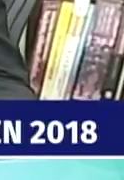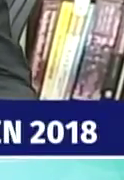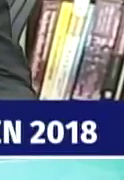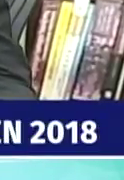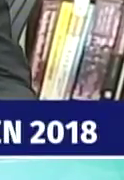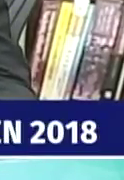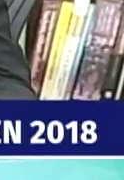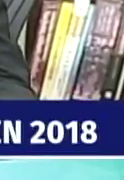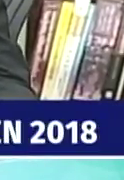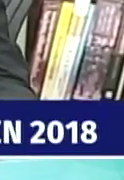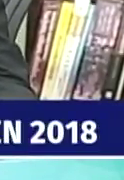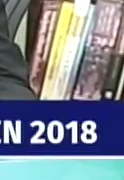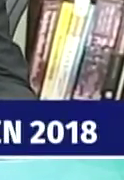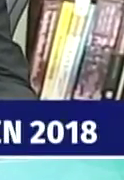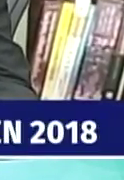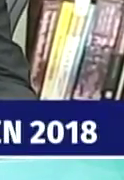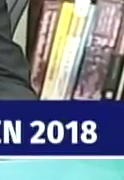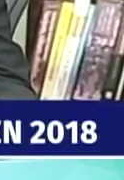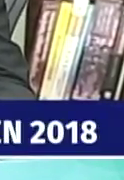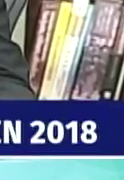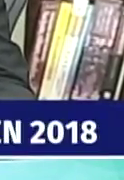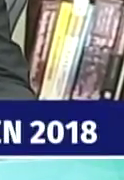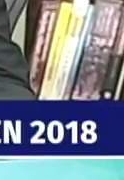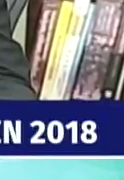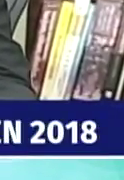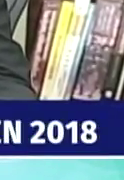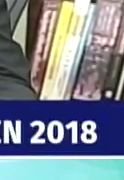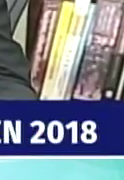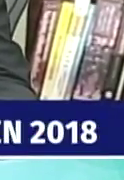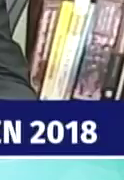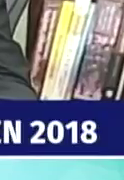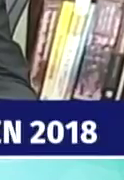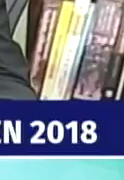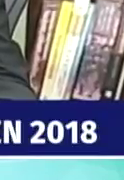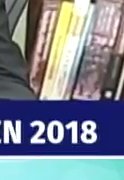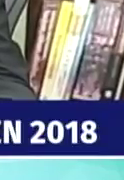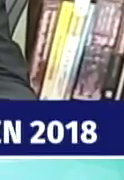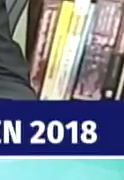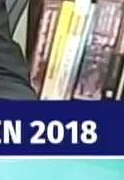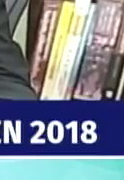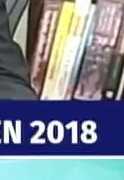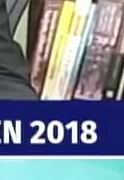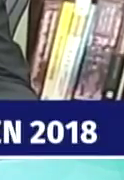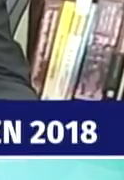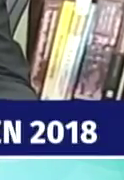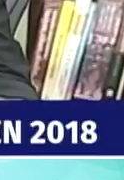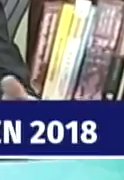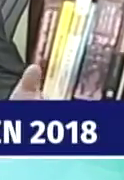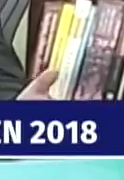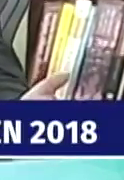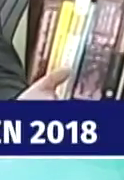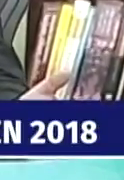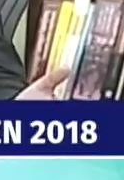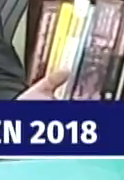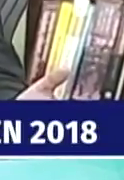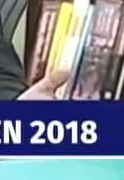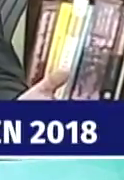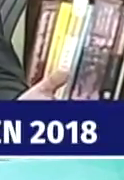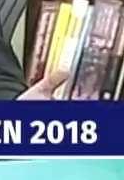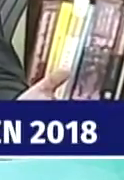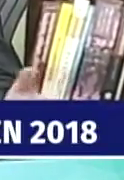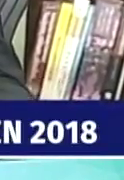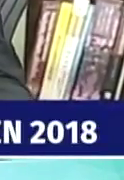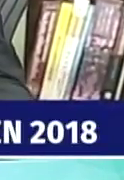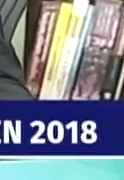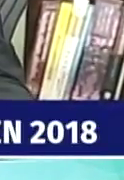compromiso por un sector del libro que, a pesar de tener lo que es